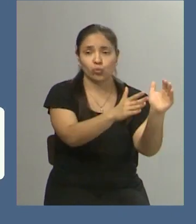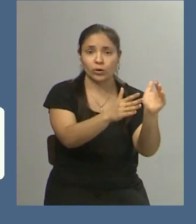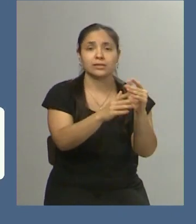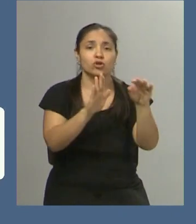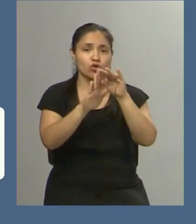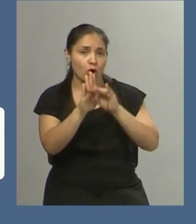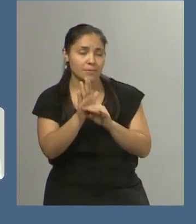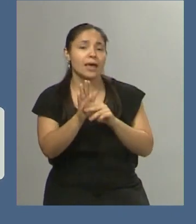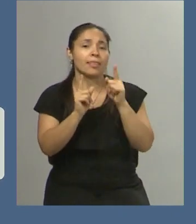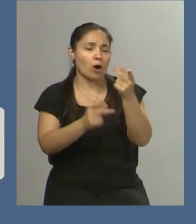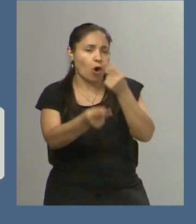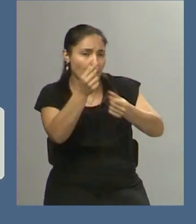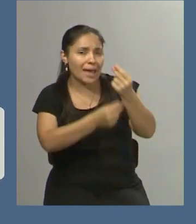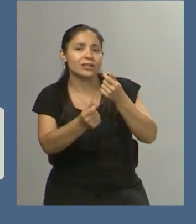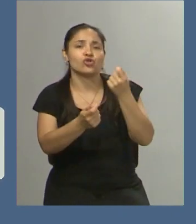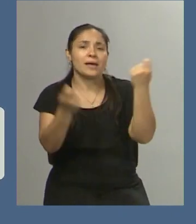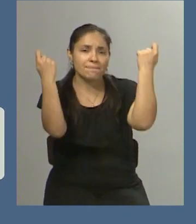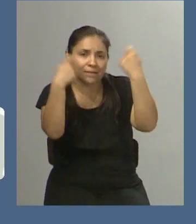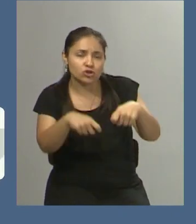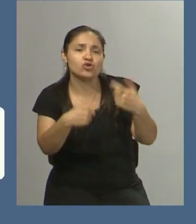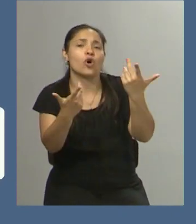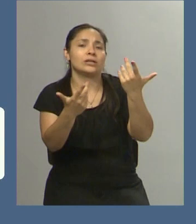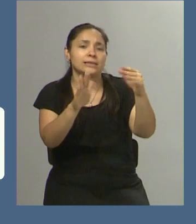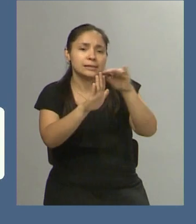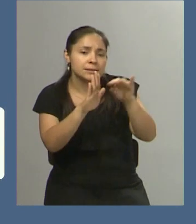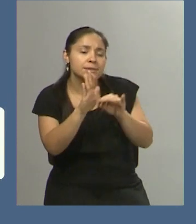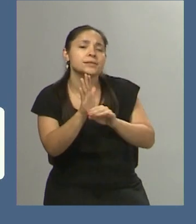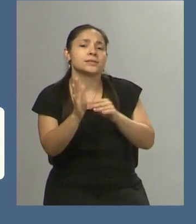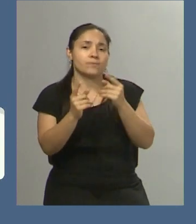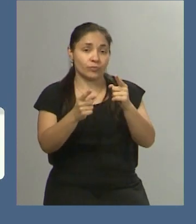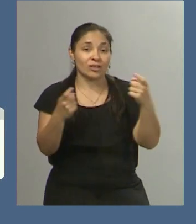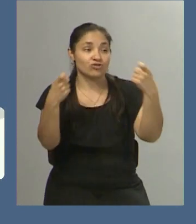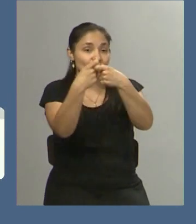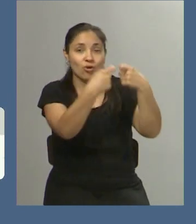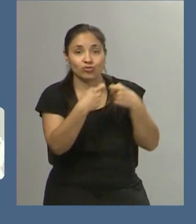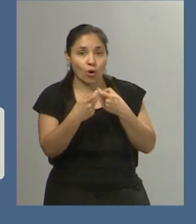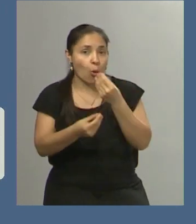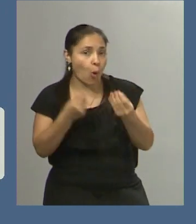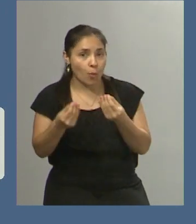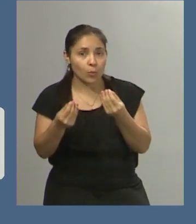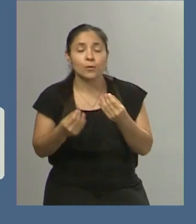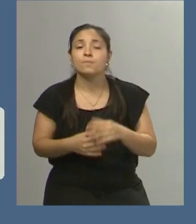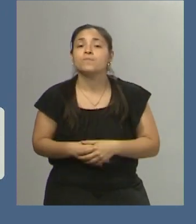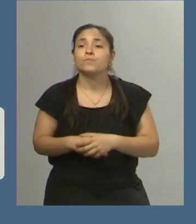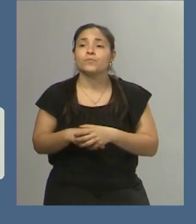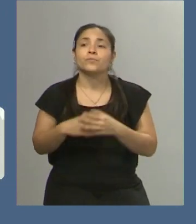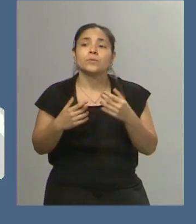del comercio y de las inversiones entre los socios. Y yo